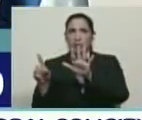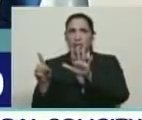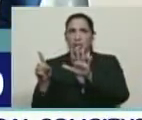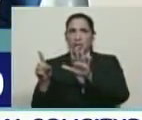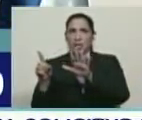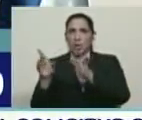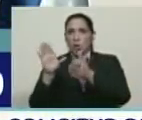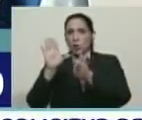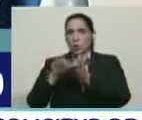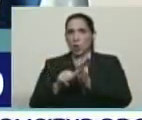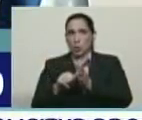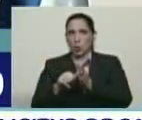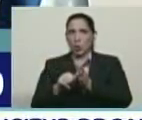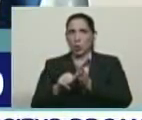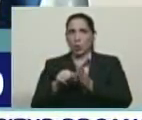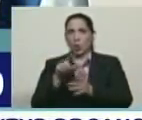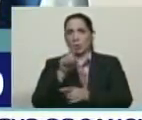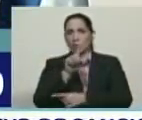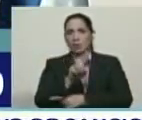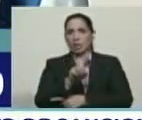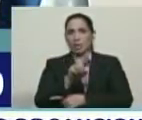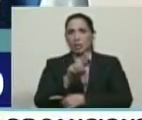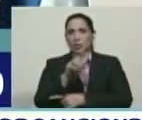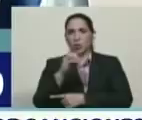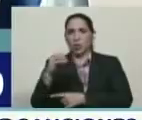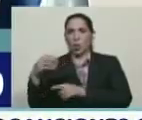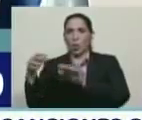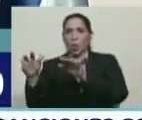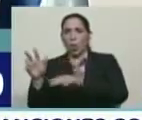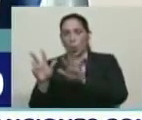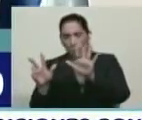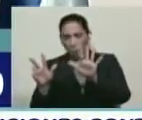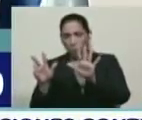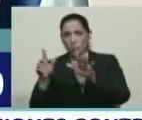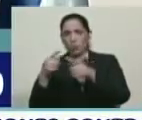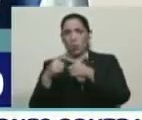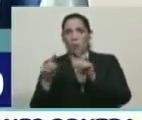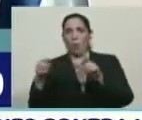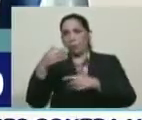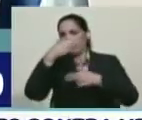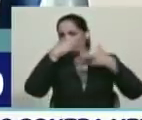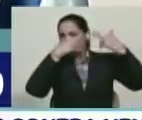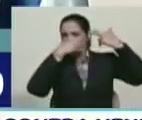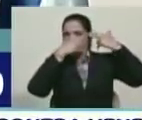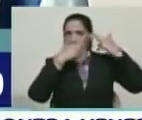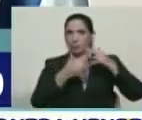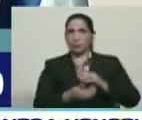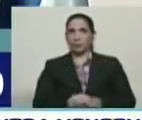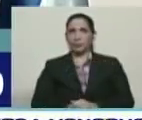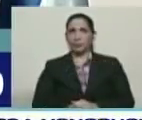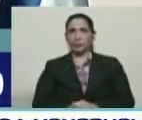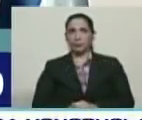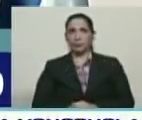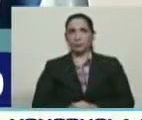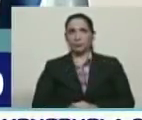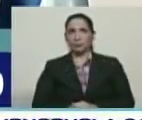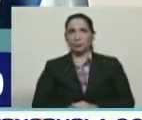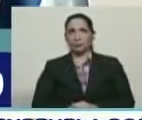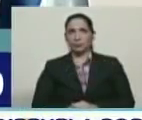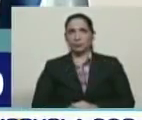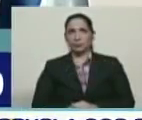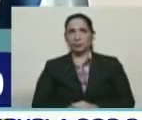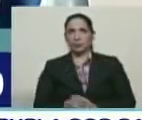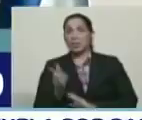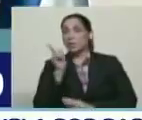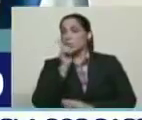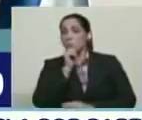y 88 por secuestro. ¿Cuál es el mensaje que da el Ministerio Público en esta materia? Que no hay